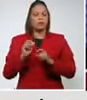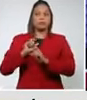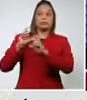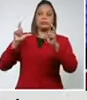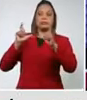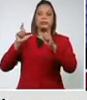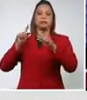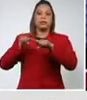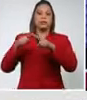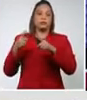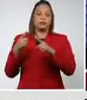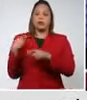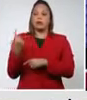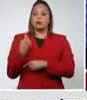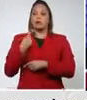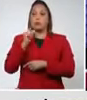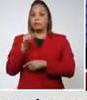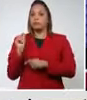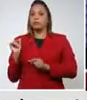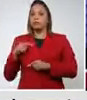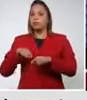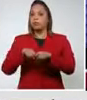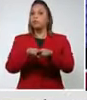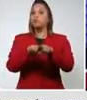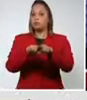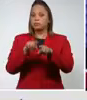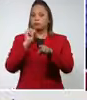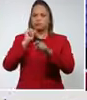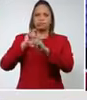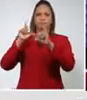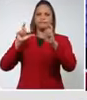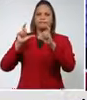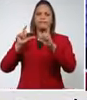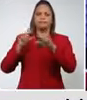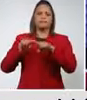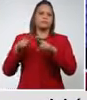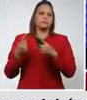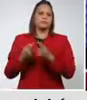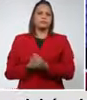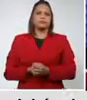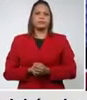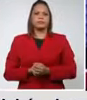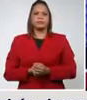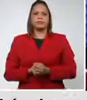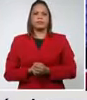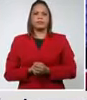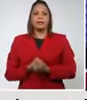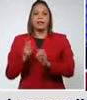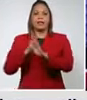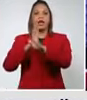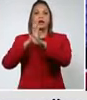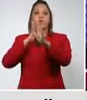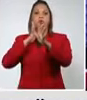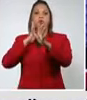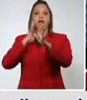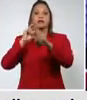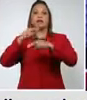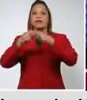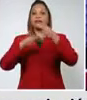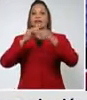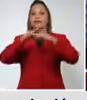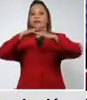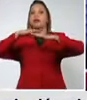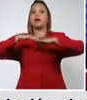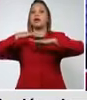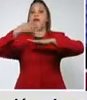O que nos causó a los compañeros que estábamos entrando. Está la cola esa que se hace en el balcón